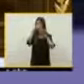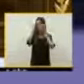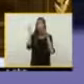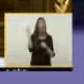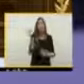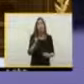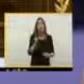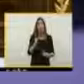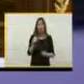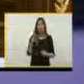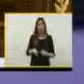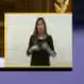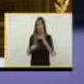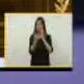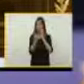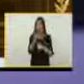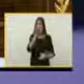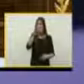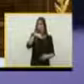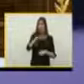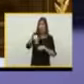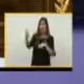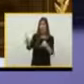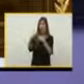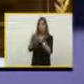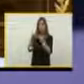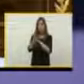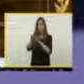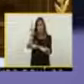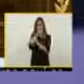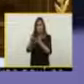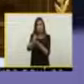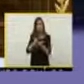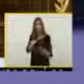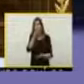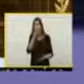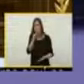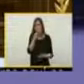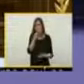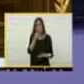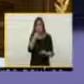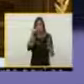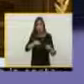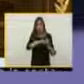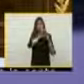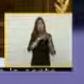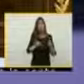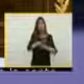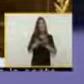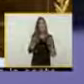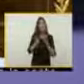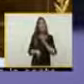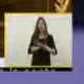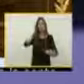que a coordinadora de organizaciones ecológicas ecologistas de España vaya a hablar con el Partido Socialista y le digan que para